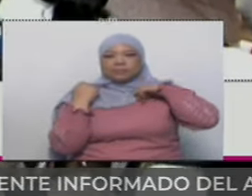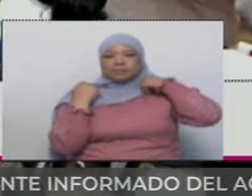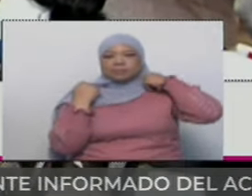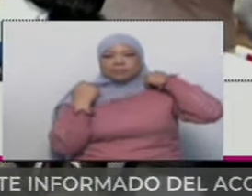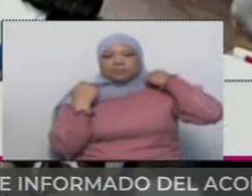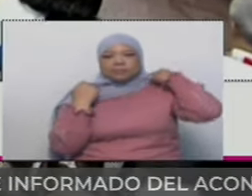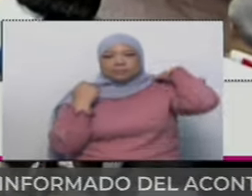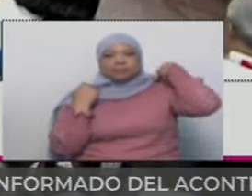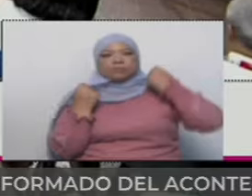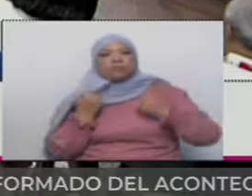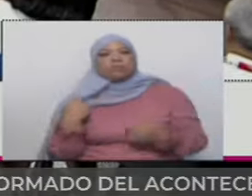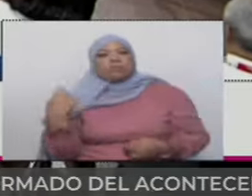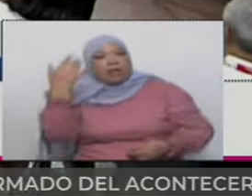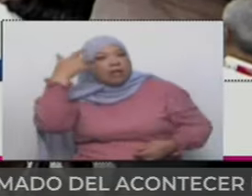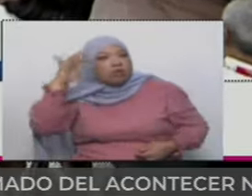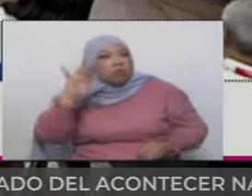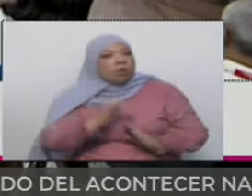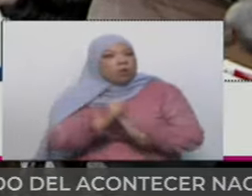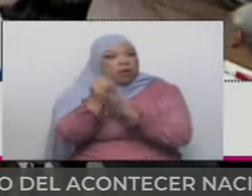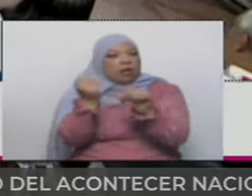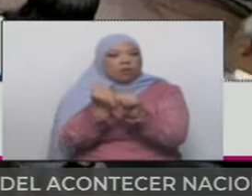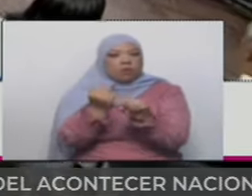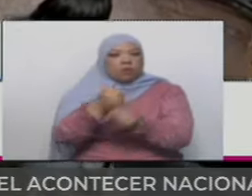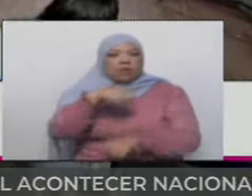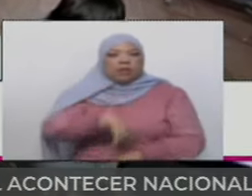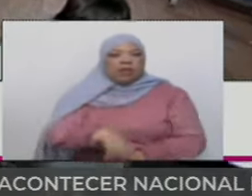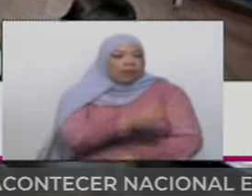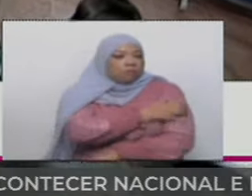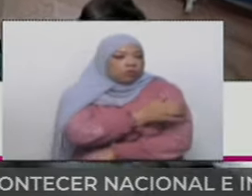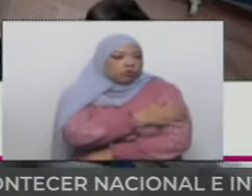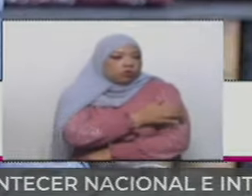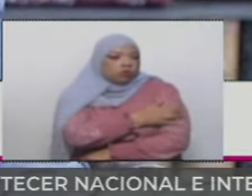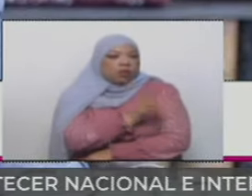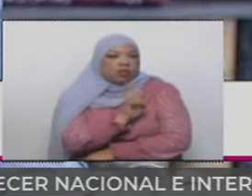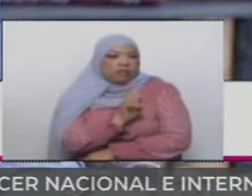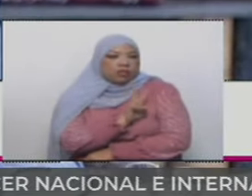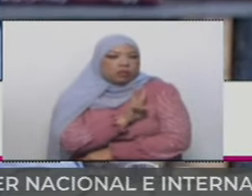a los supuestos líderes y lideresas de la extrema derecha.